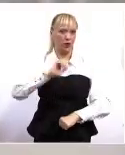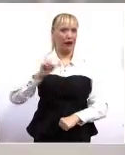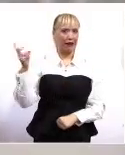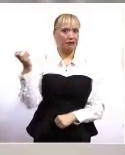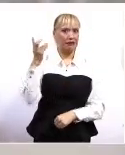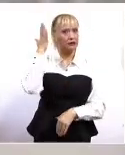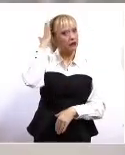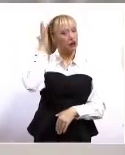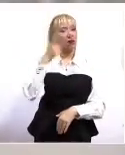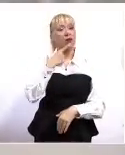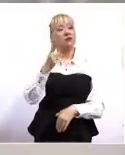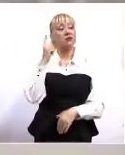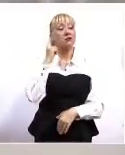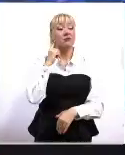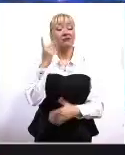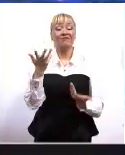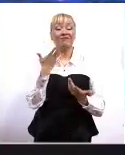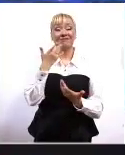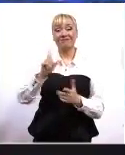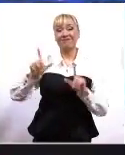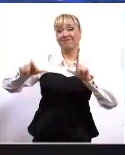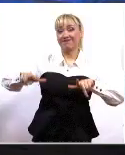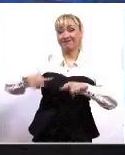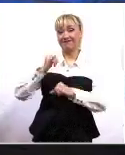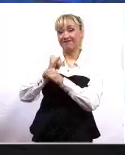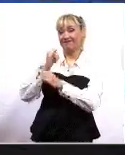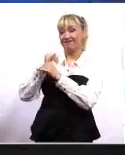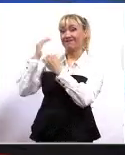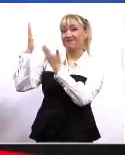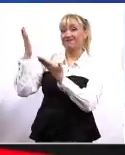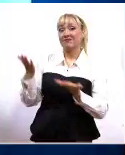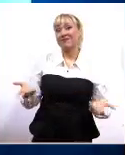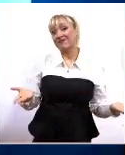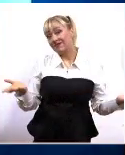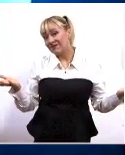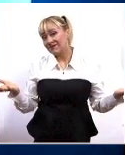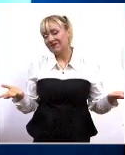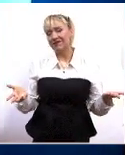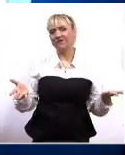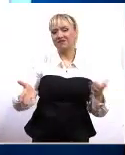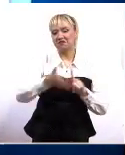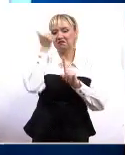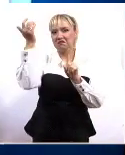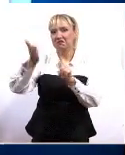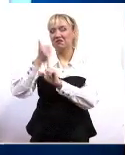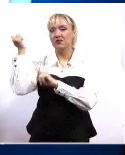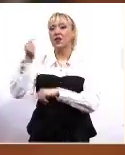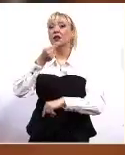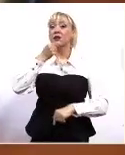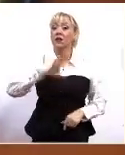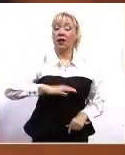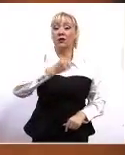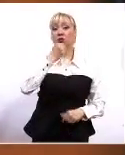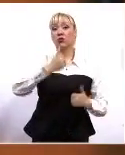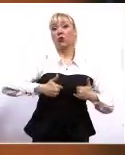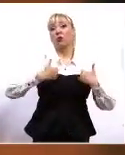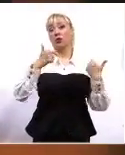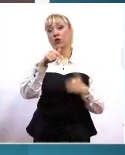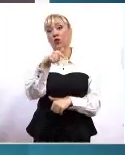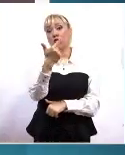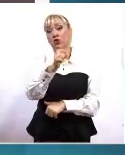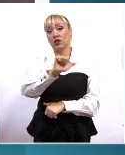la creciente influencia de las plataformas de redes sociales ha favorecido el incremento del delito de trata contra niñas, niños y